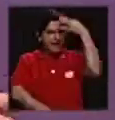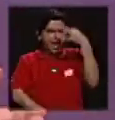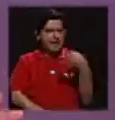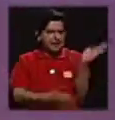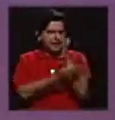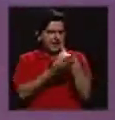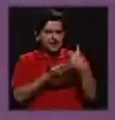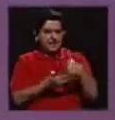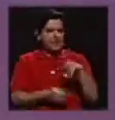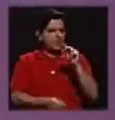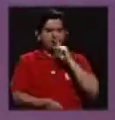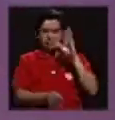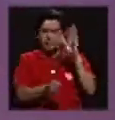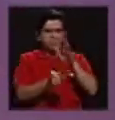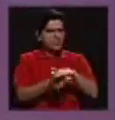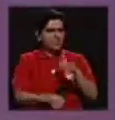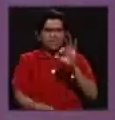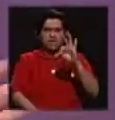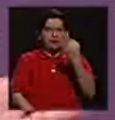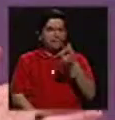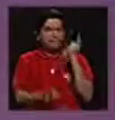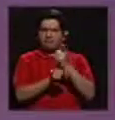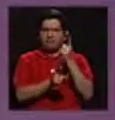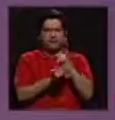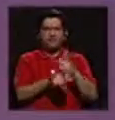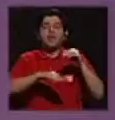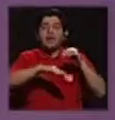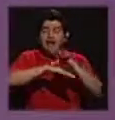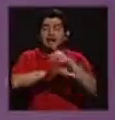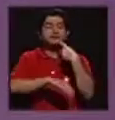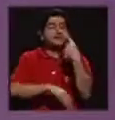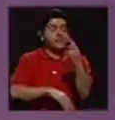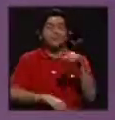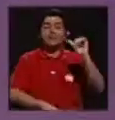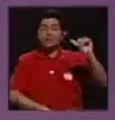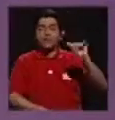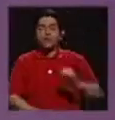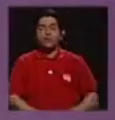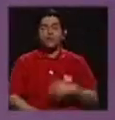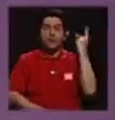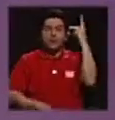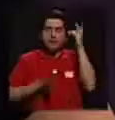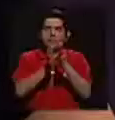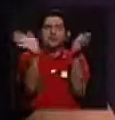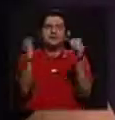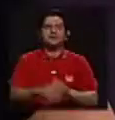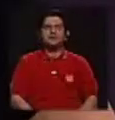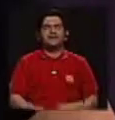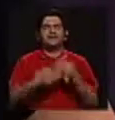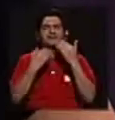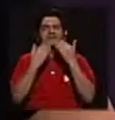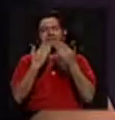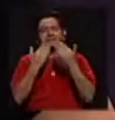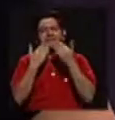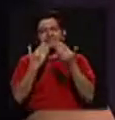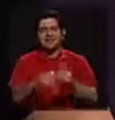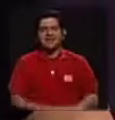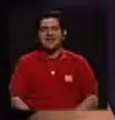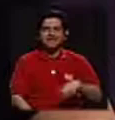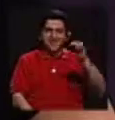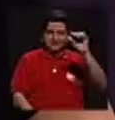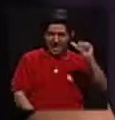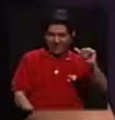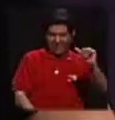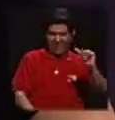consideramos que algo no se está llevando a cabo de la mejor manera, e incidir, como decía Adri, también en las políticas públicas. Muchas gracias, Adriana.